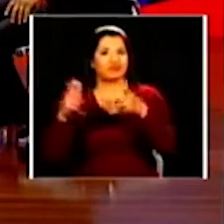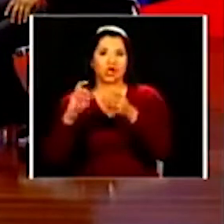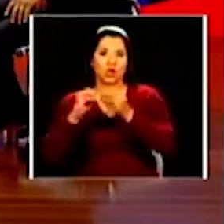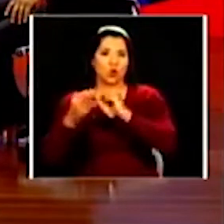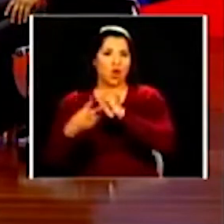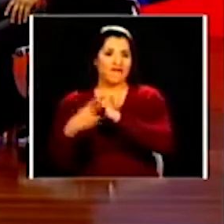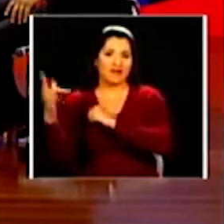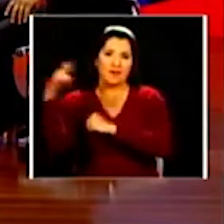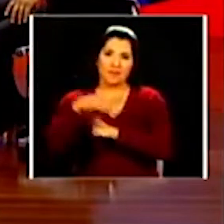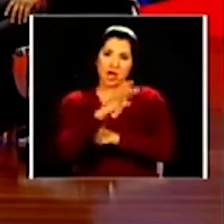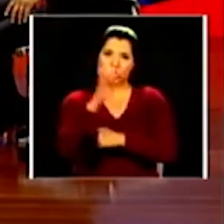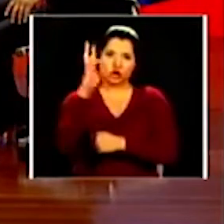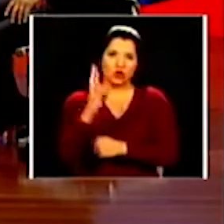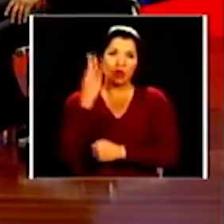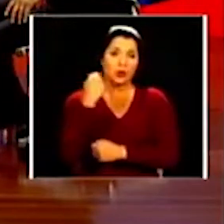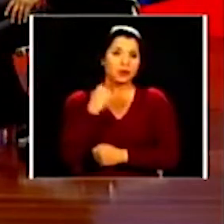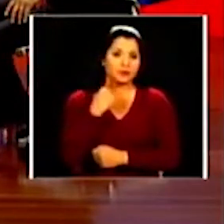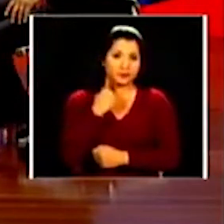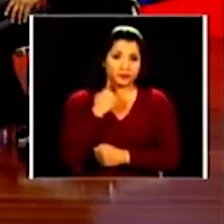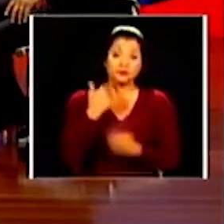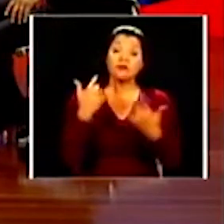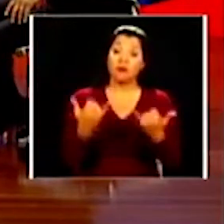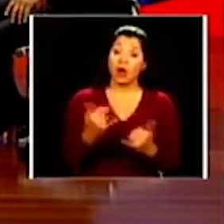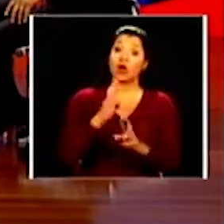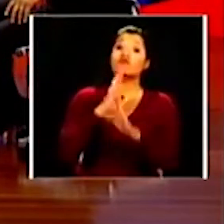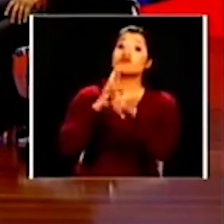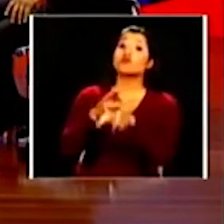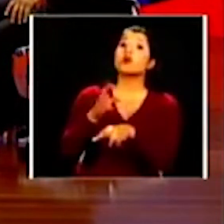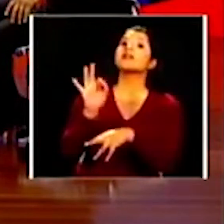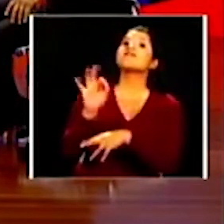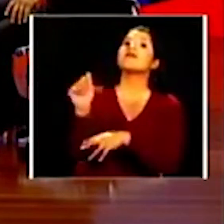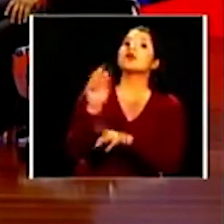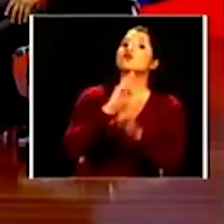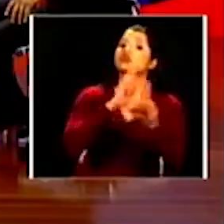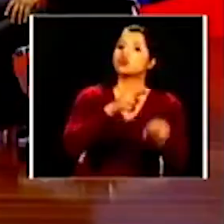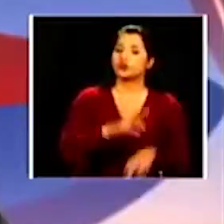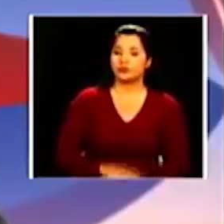turno para responderle a doña Jacqueline Cortés y a través de ella a la población limonense.